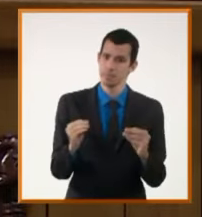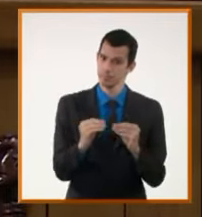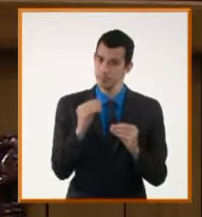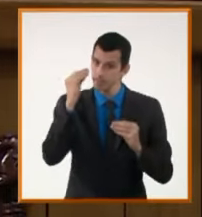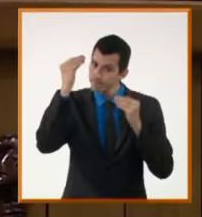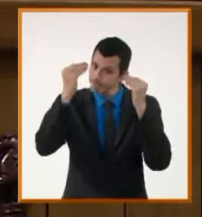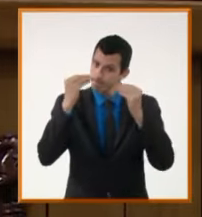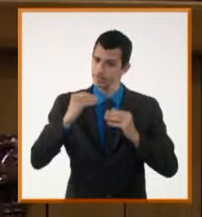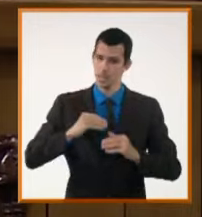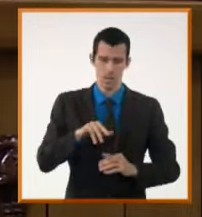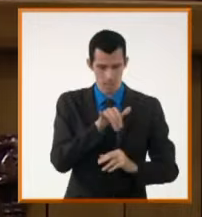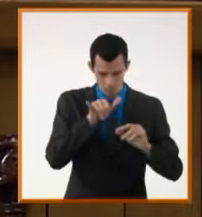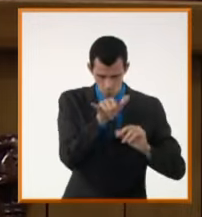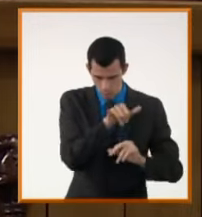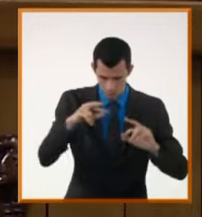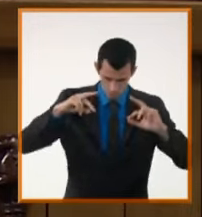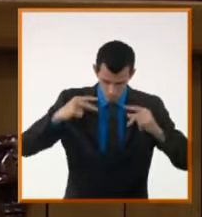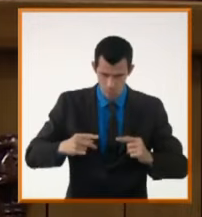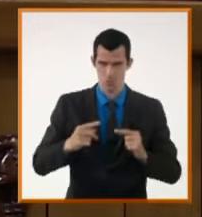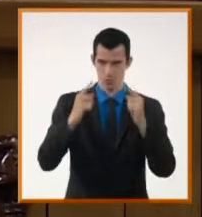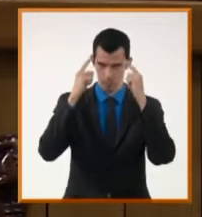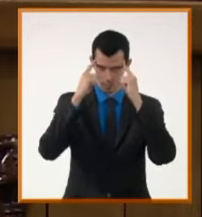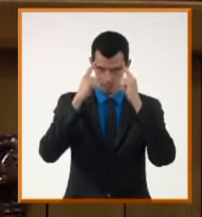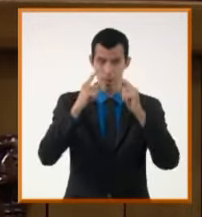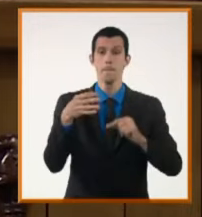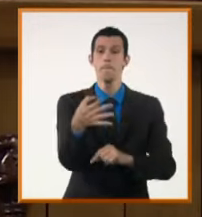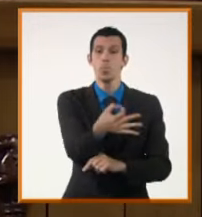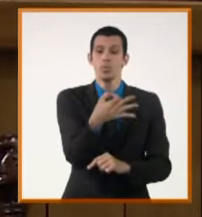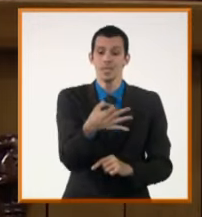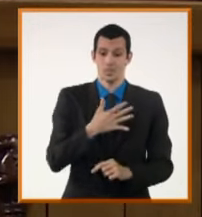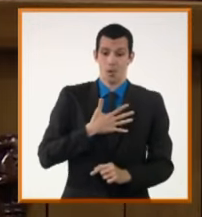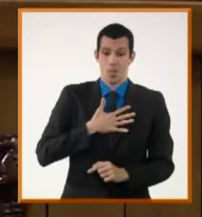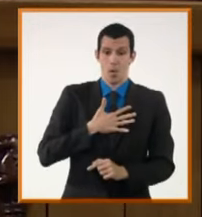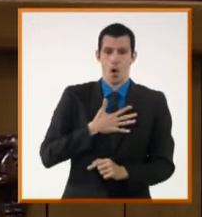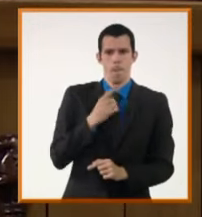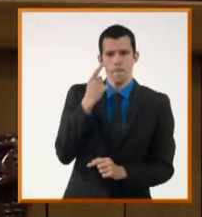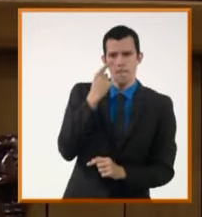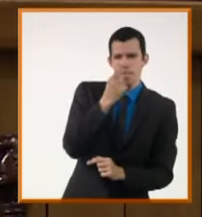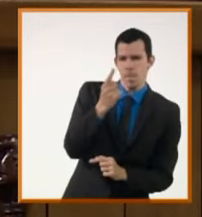a calcular sus fichas de costo y aprobar los precios que se